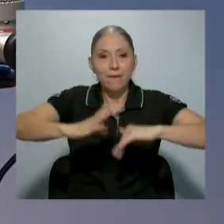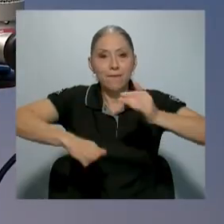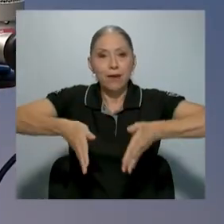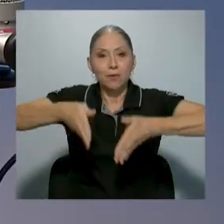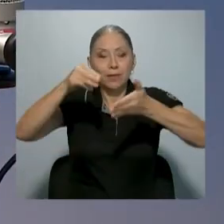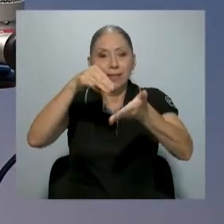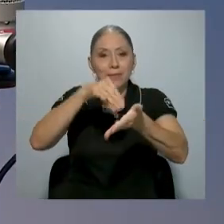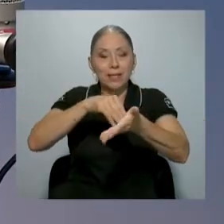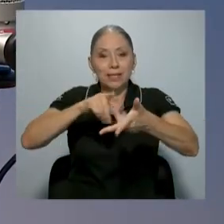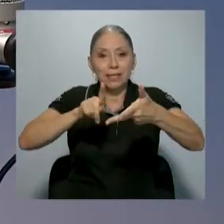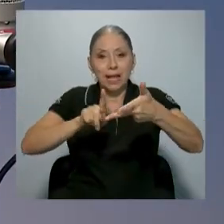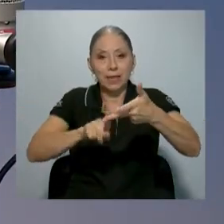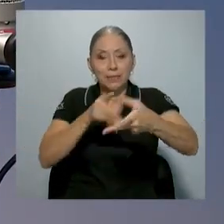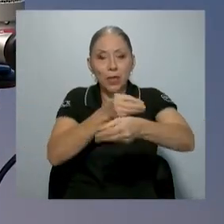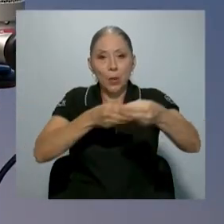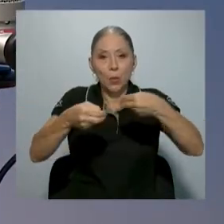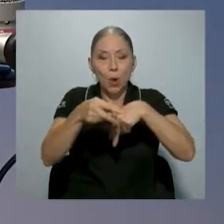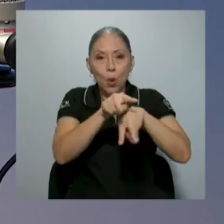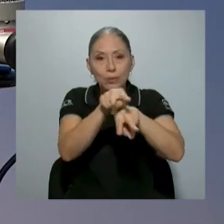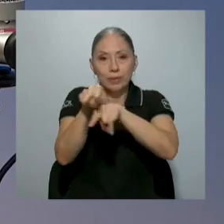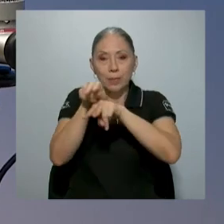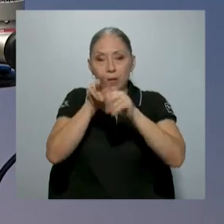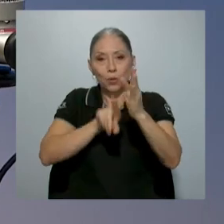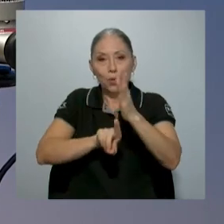Observatorio del Desarrollo